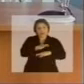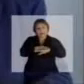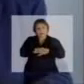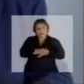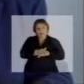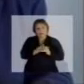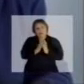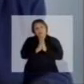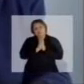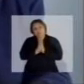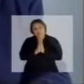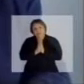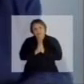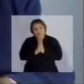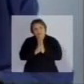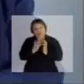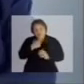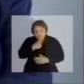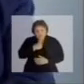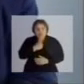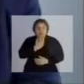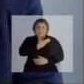Por favor Como Presidente